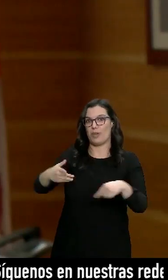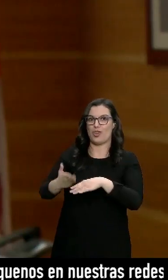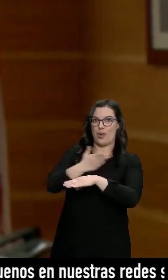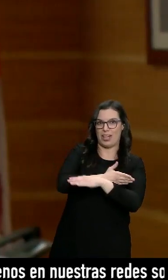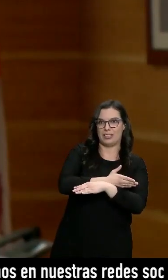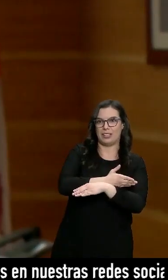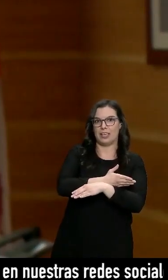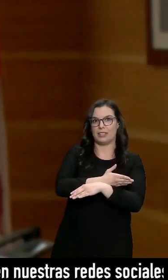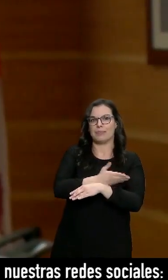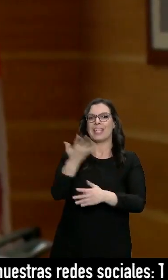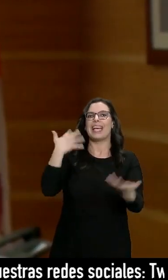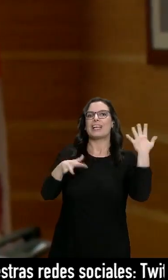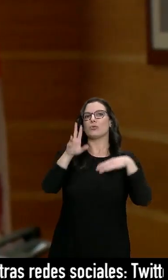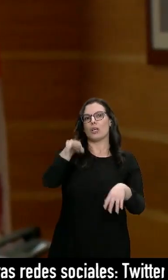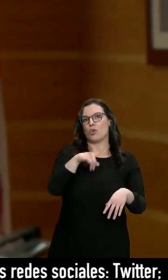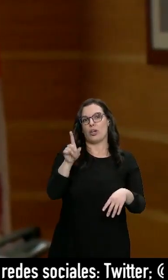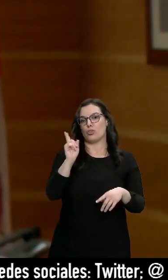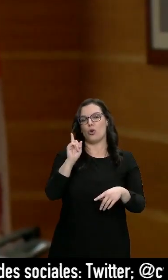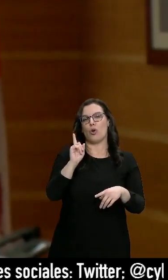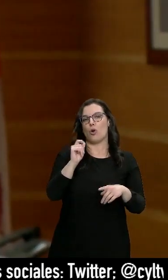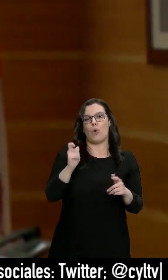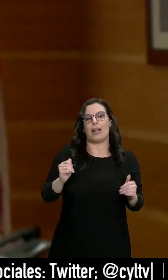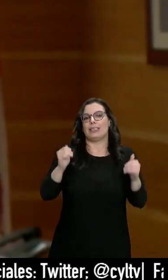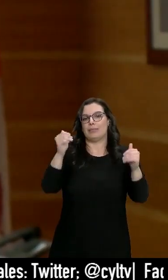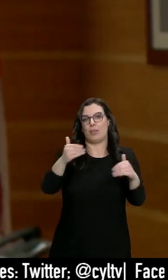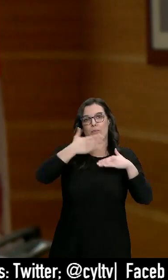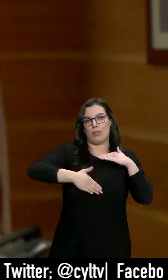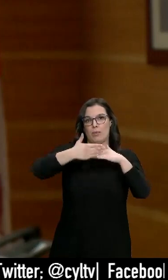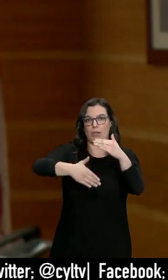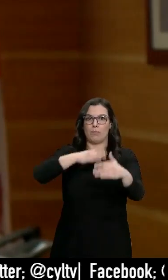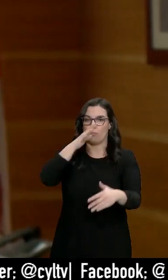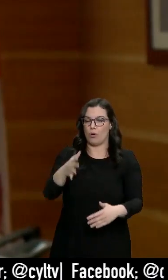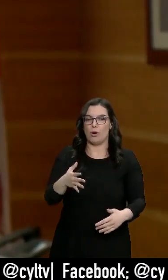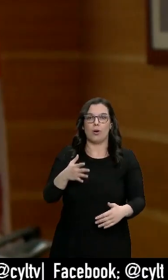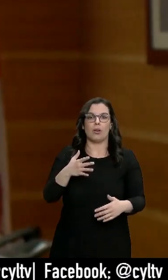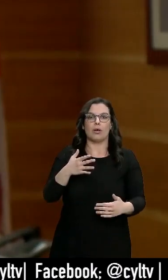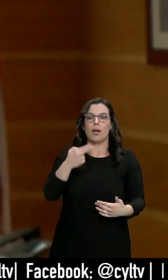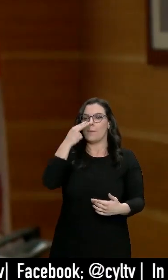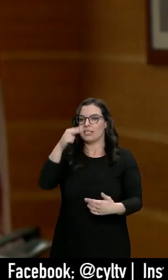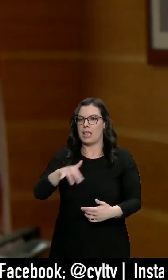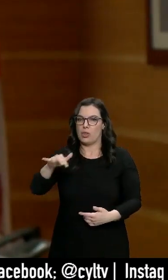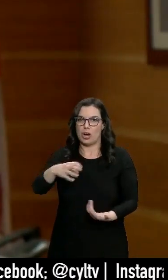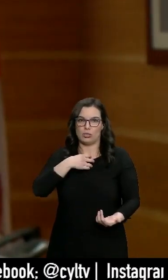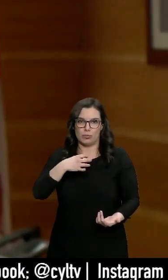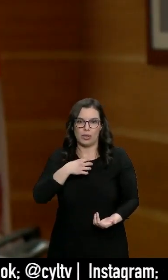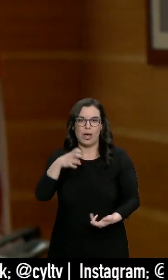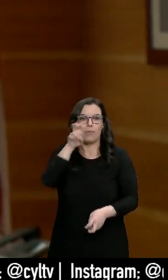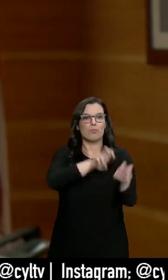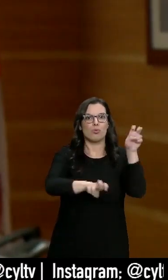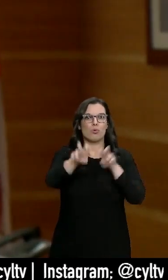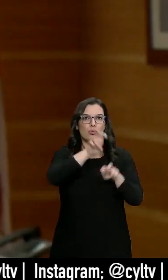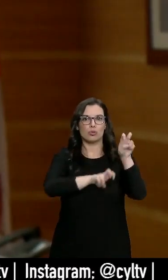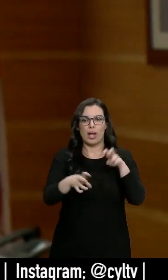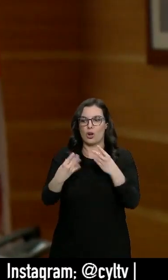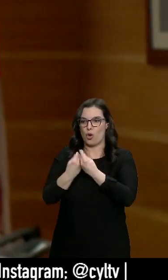antes, que tampoco es una excusa, simplemente ha habido un retraso en los plazos porque lógicamente no se ha podido ir a visitar las zonas, no se ha podido buscar con